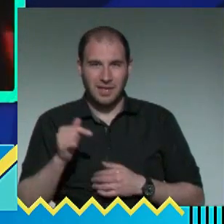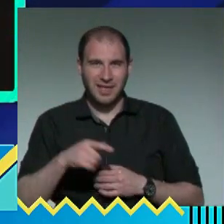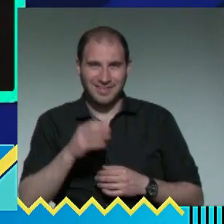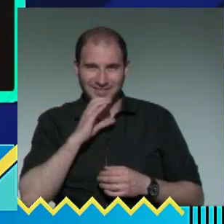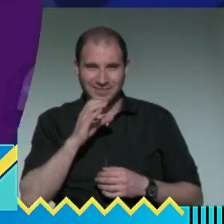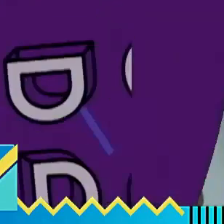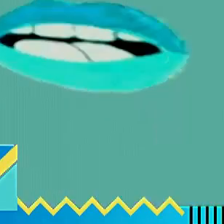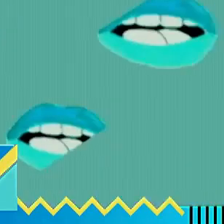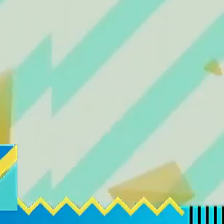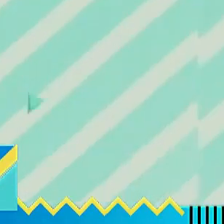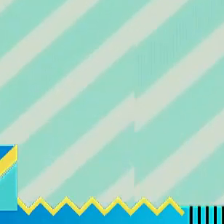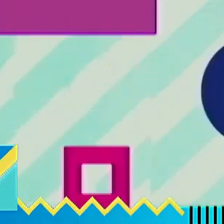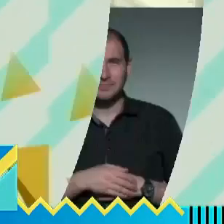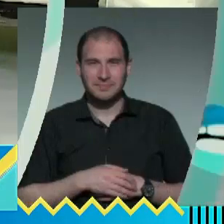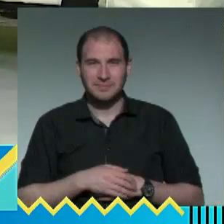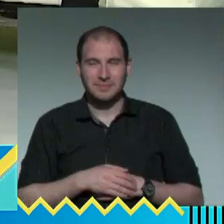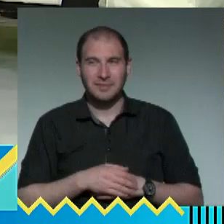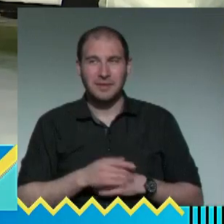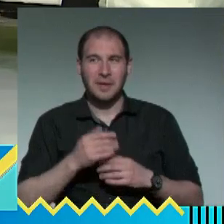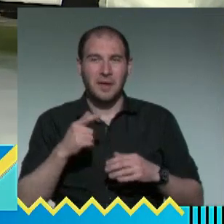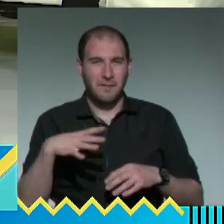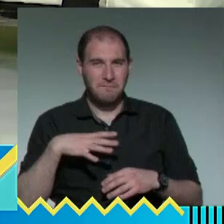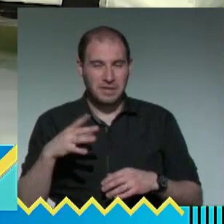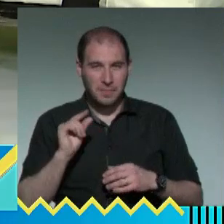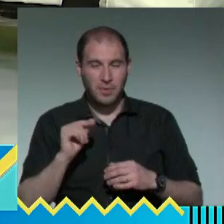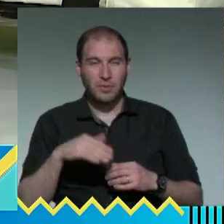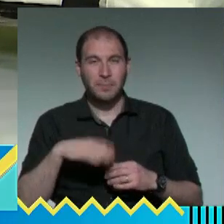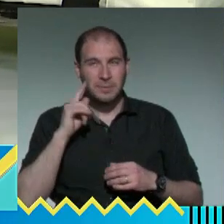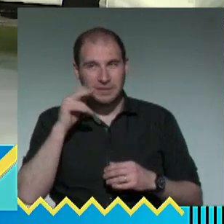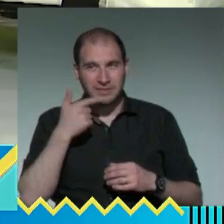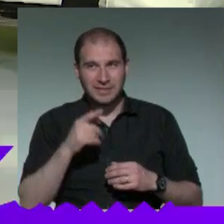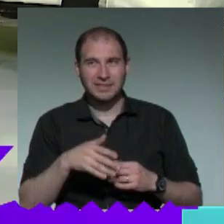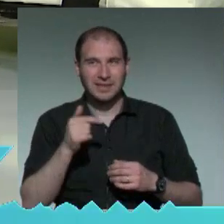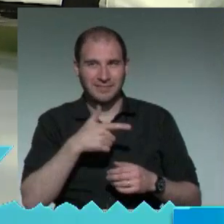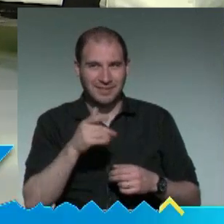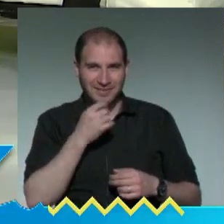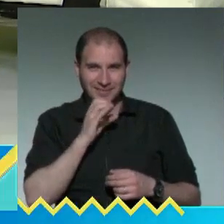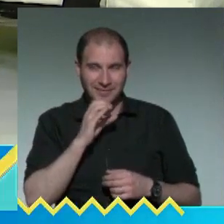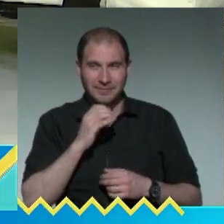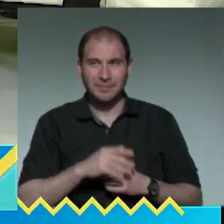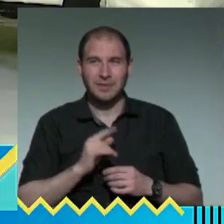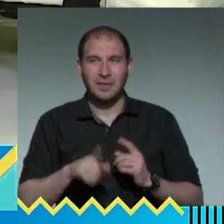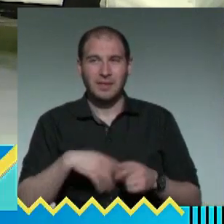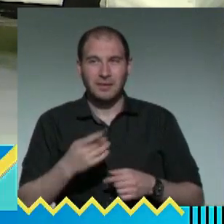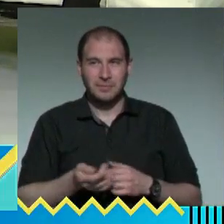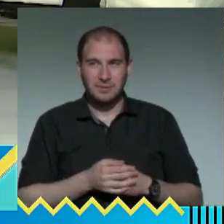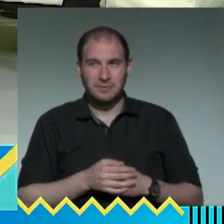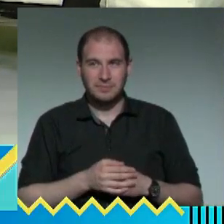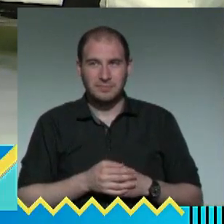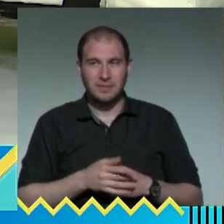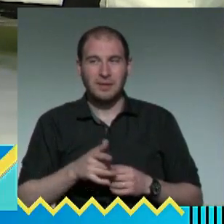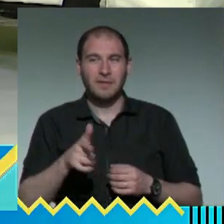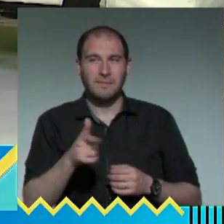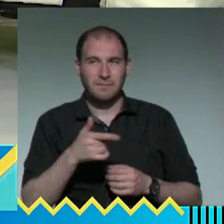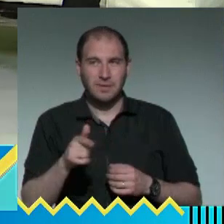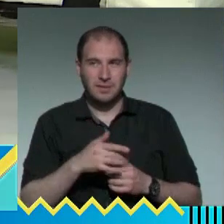Tenemos que robar algún canal de televisión. Bueno, muy pronto Mimes y sacando su mano. Y después, en cuanto bueno eso de los